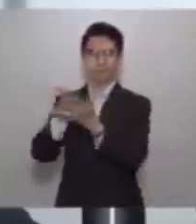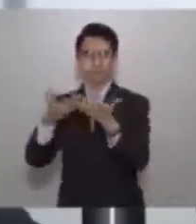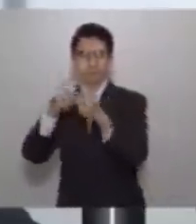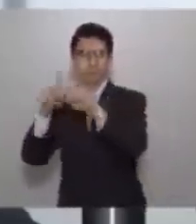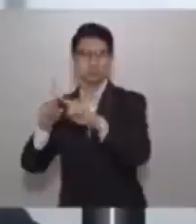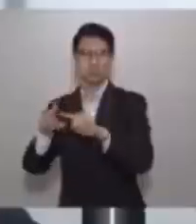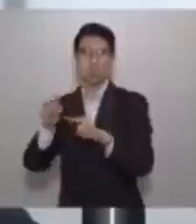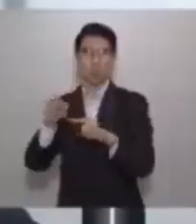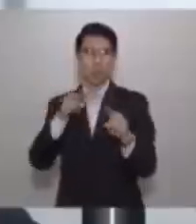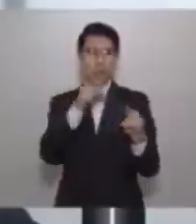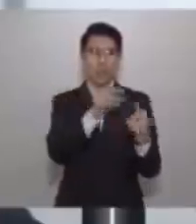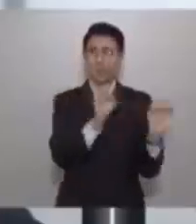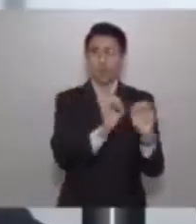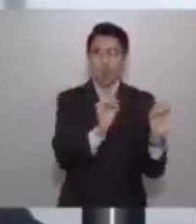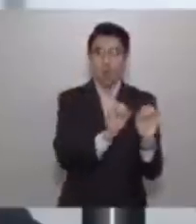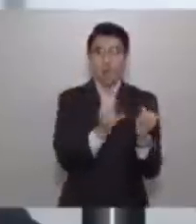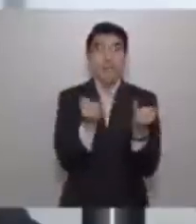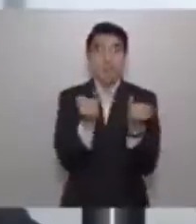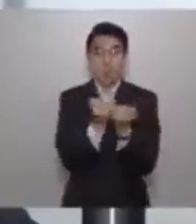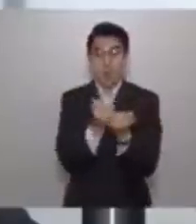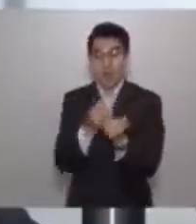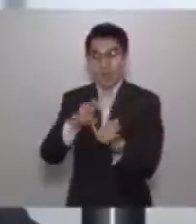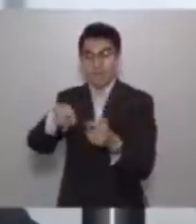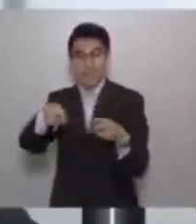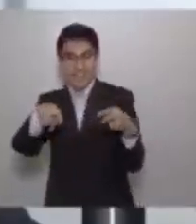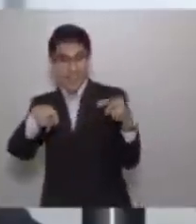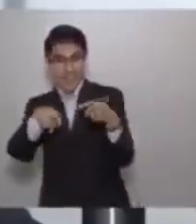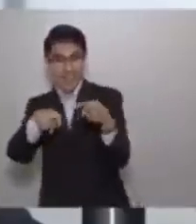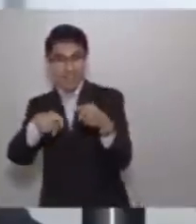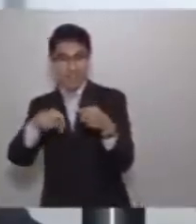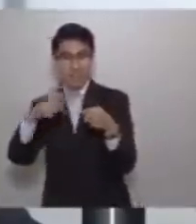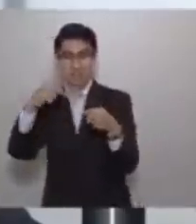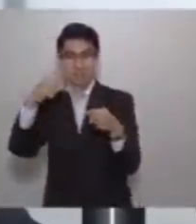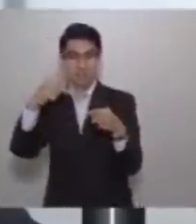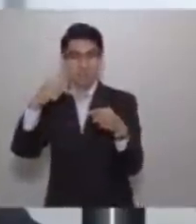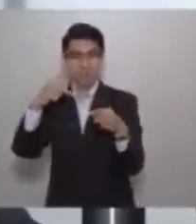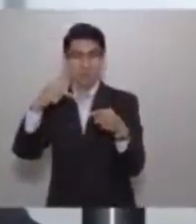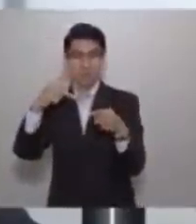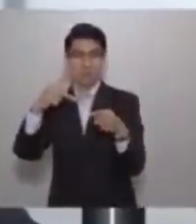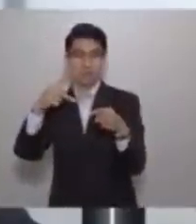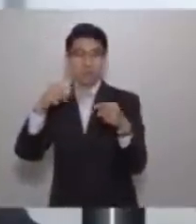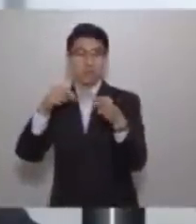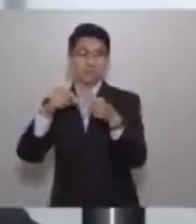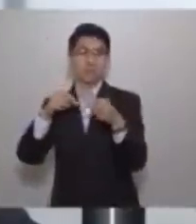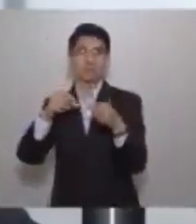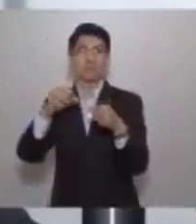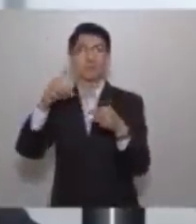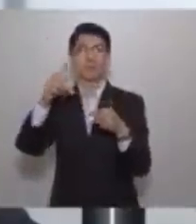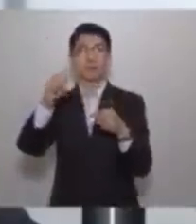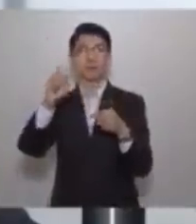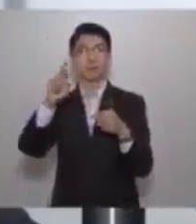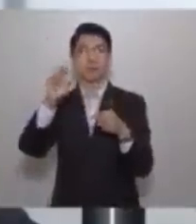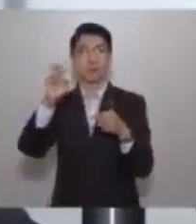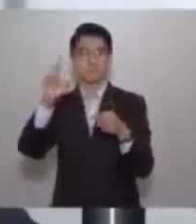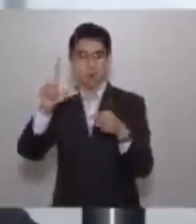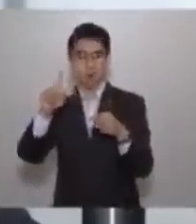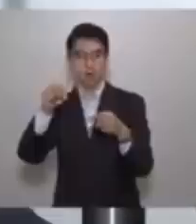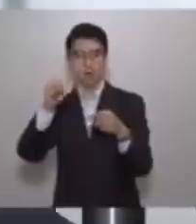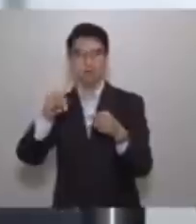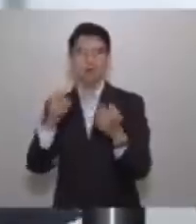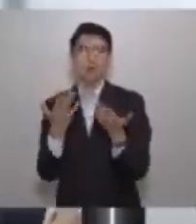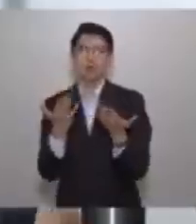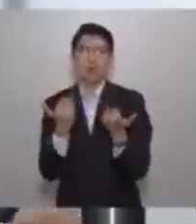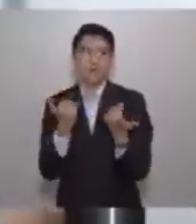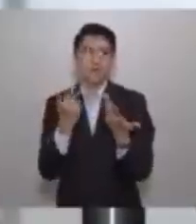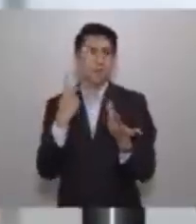sin desechar cualquier descubrimiento que pudiéramos hacer en el futuro, podemos decir que no existía un vínculo entre la actividad política y la actividad personal